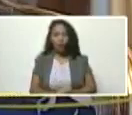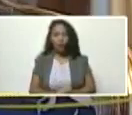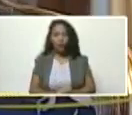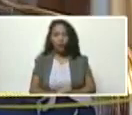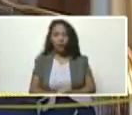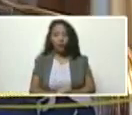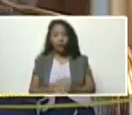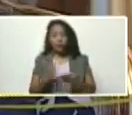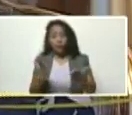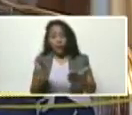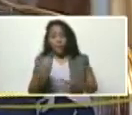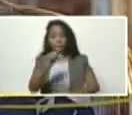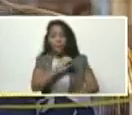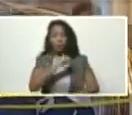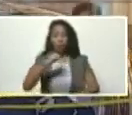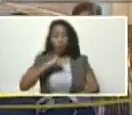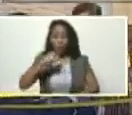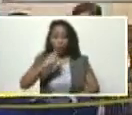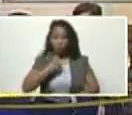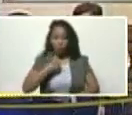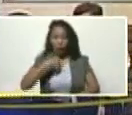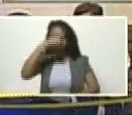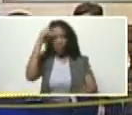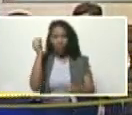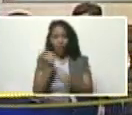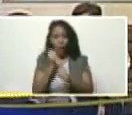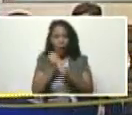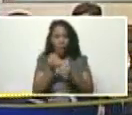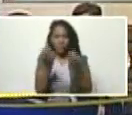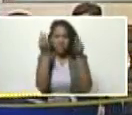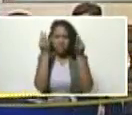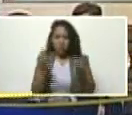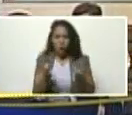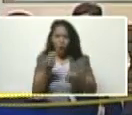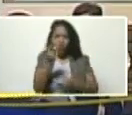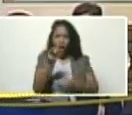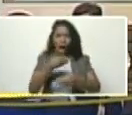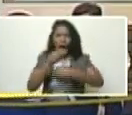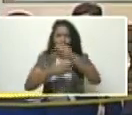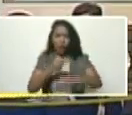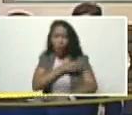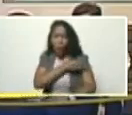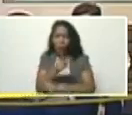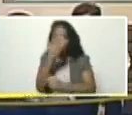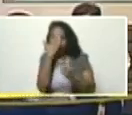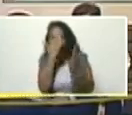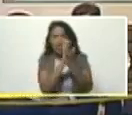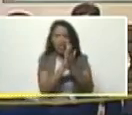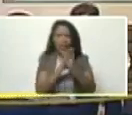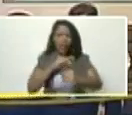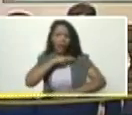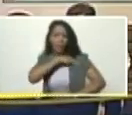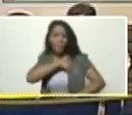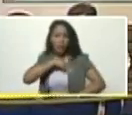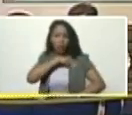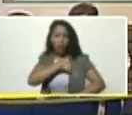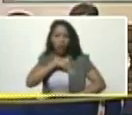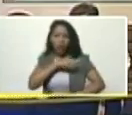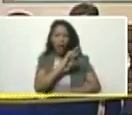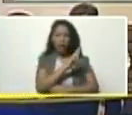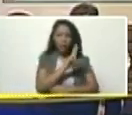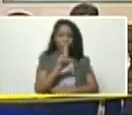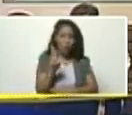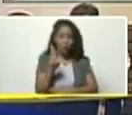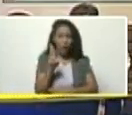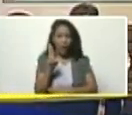y personalmente la labor extraordinaria que usted ha cumplido al frente de la misión de la